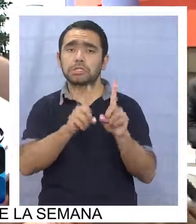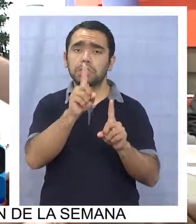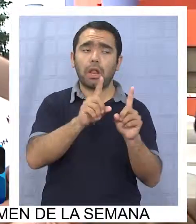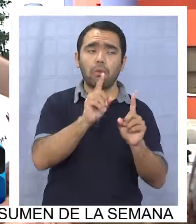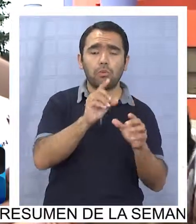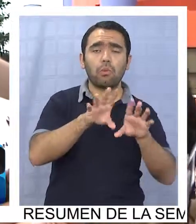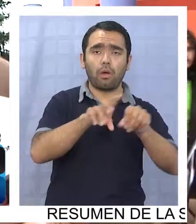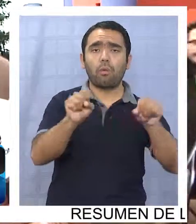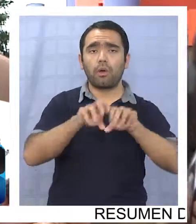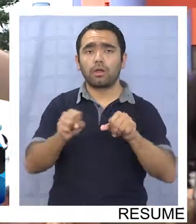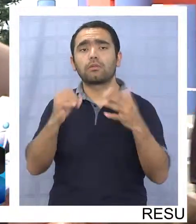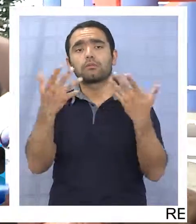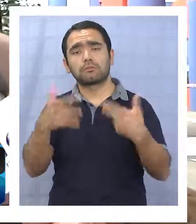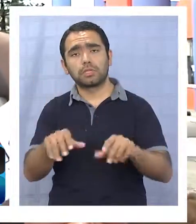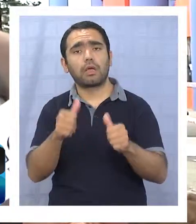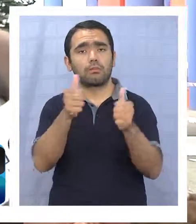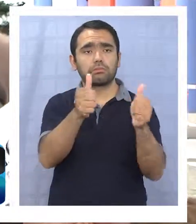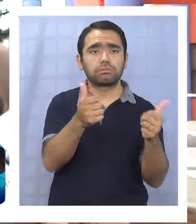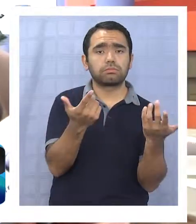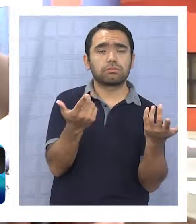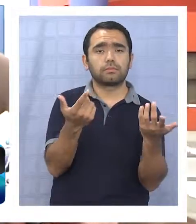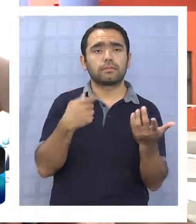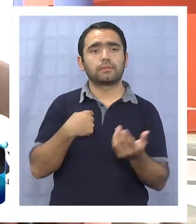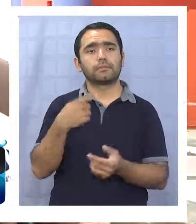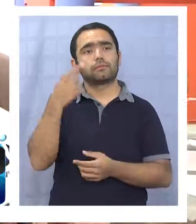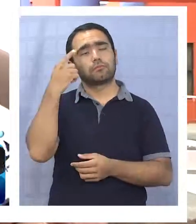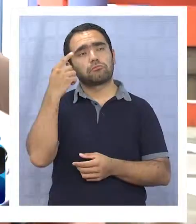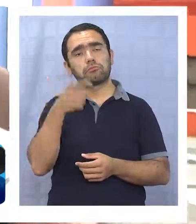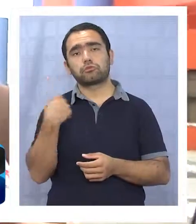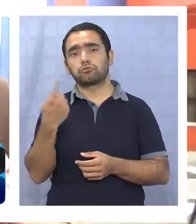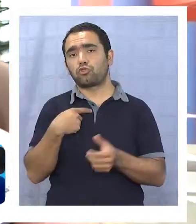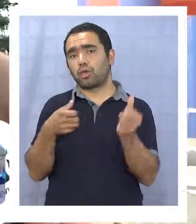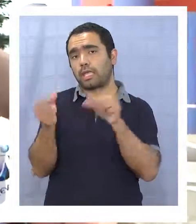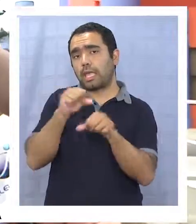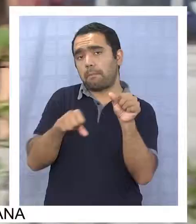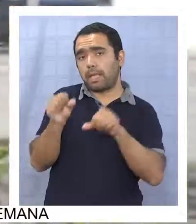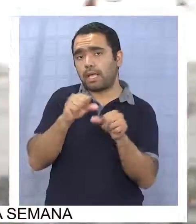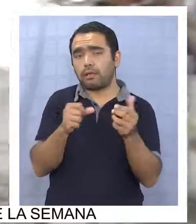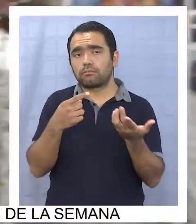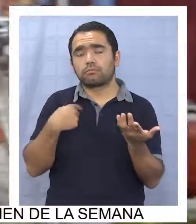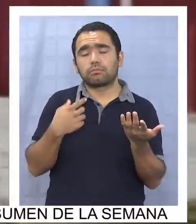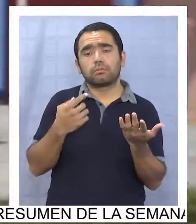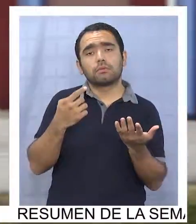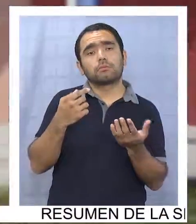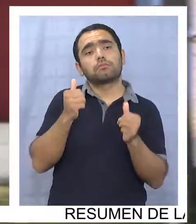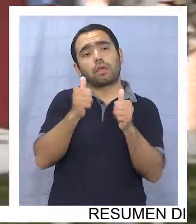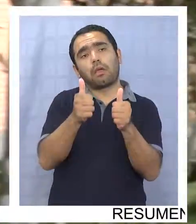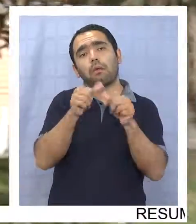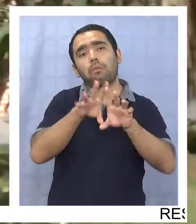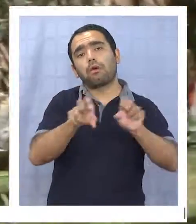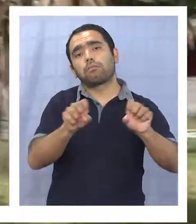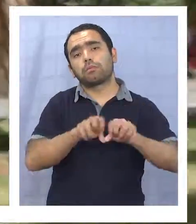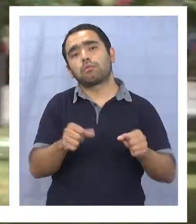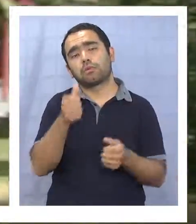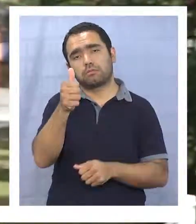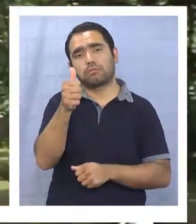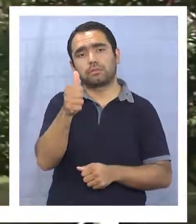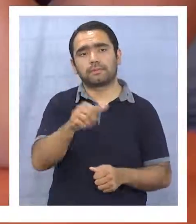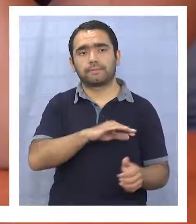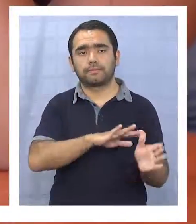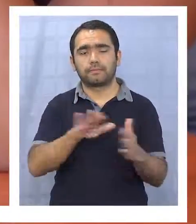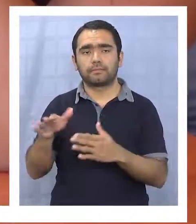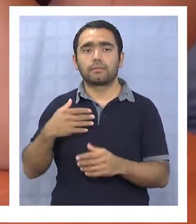satisfecho bueno al menos de química información han quedado satisfechos con los acuerdos que se hicieron así